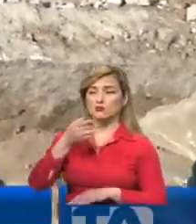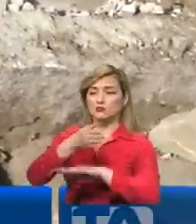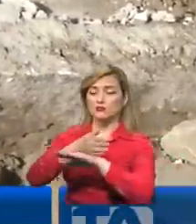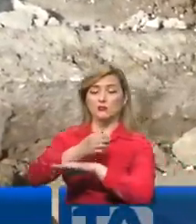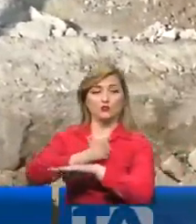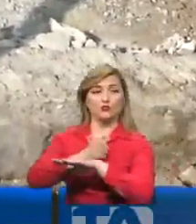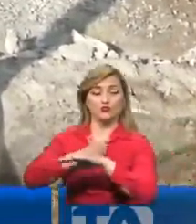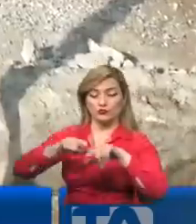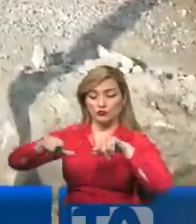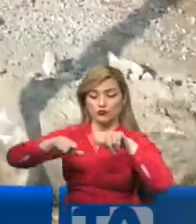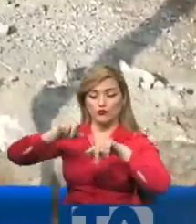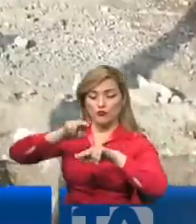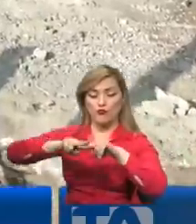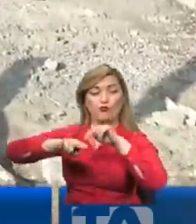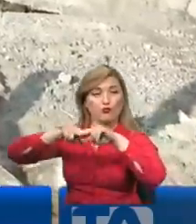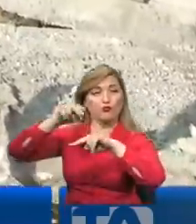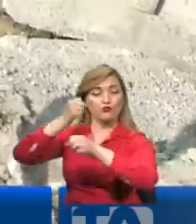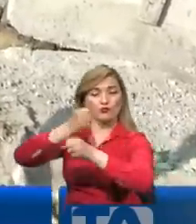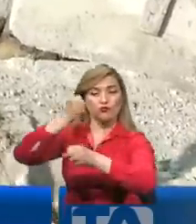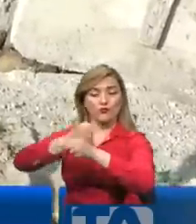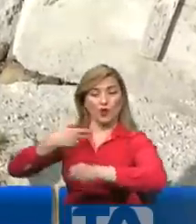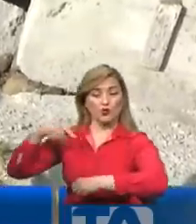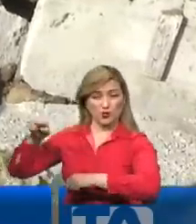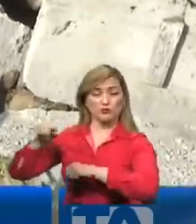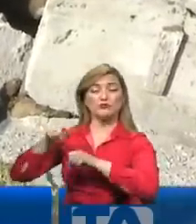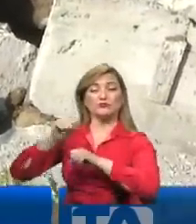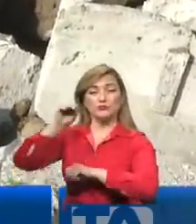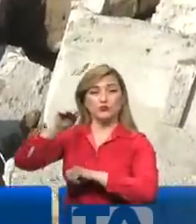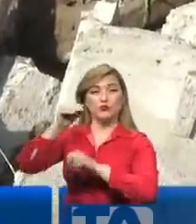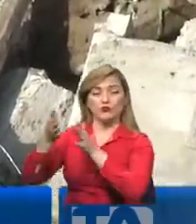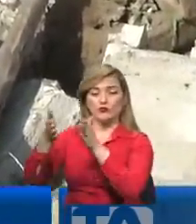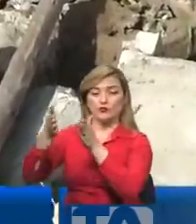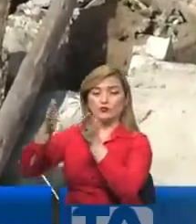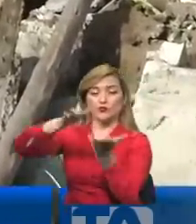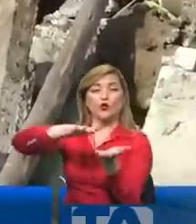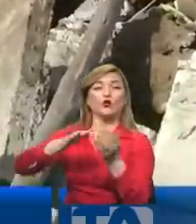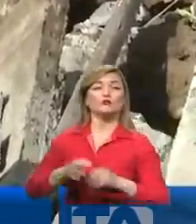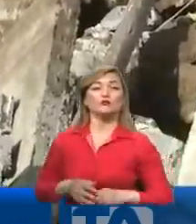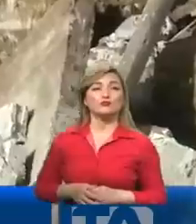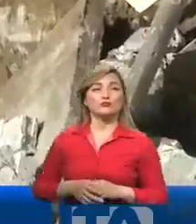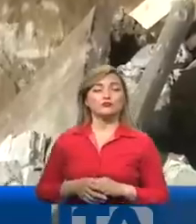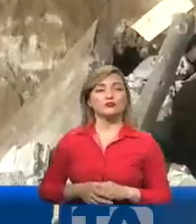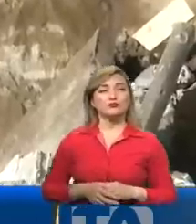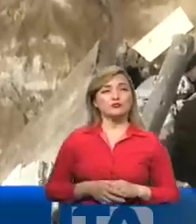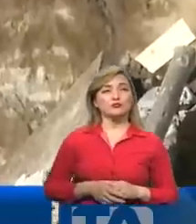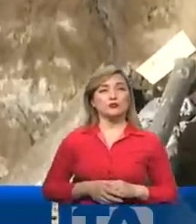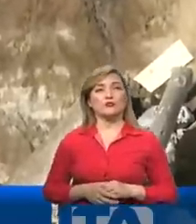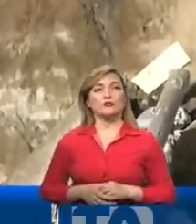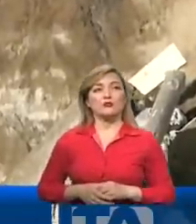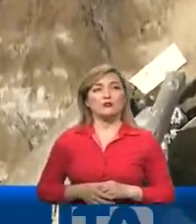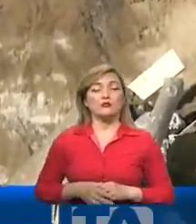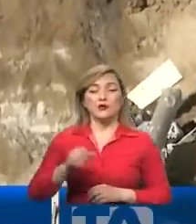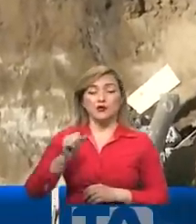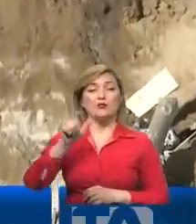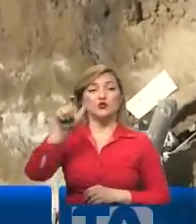los propietarios que estaban realizando estos trabajos que el muro estaba a punto de colapsar, que ya estaba quedando en el aire. Claro, sí se le avisó